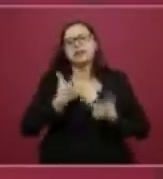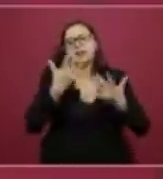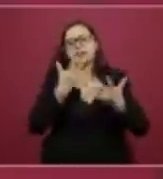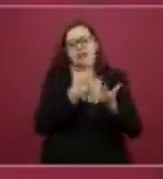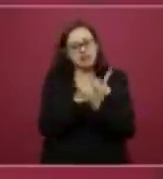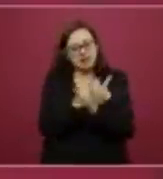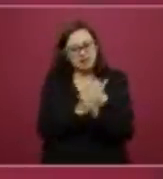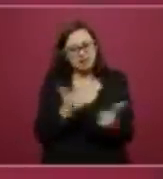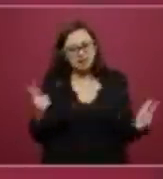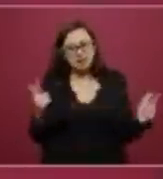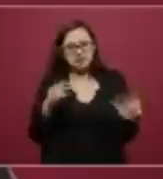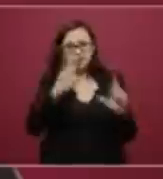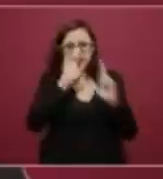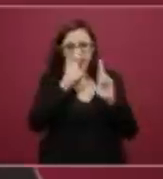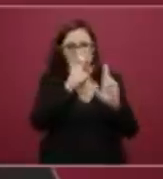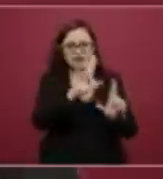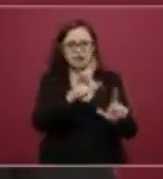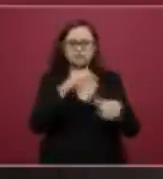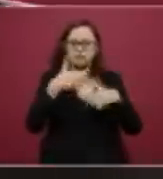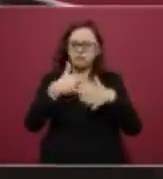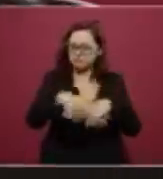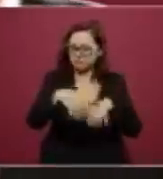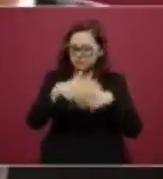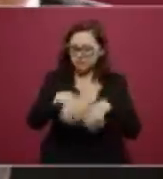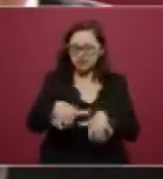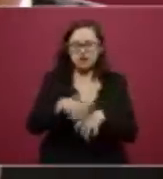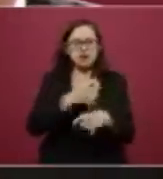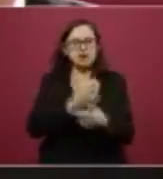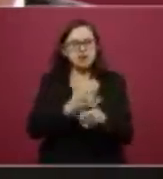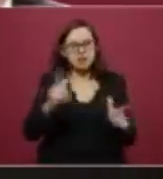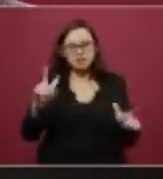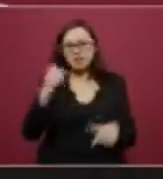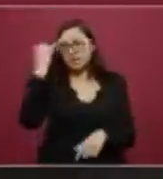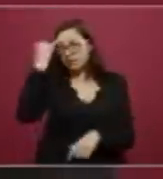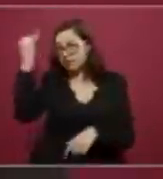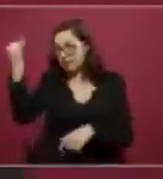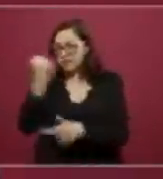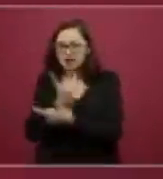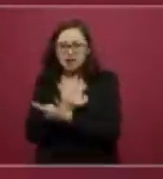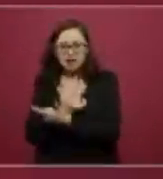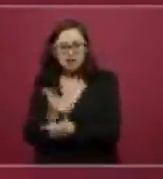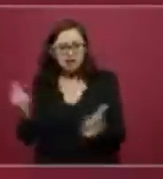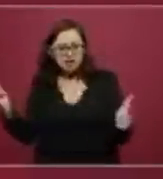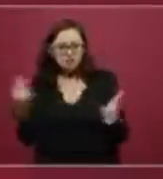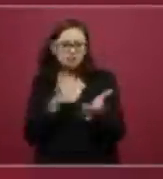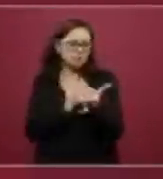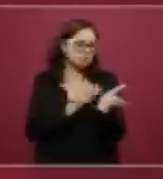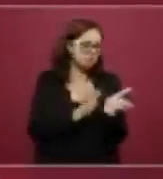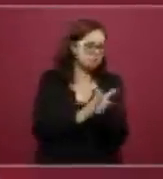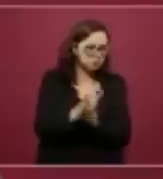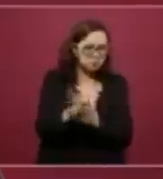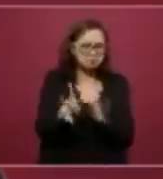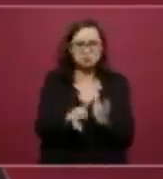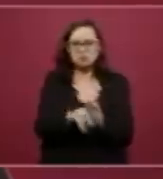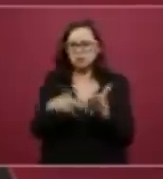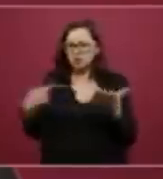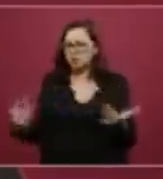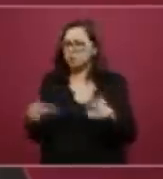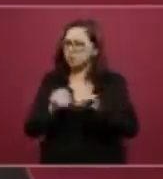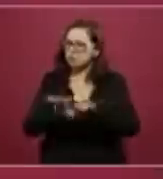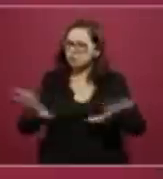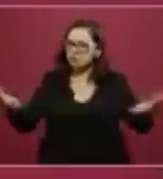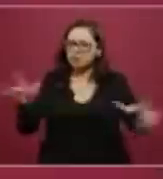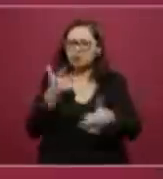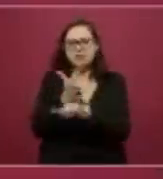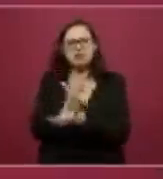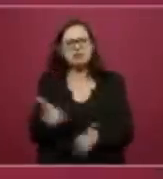la libertad de manifestación de ideas, la libertad de prensa, pero cuando se trata